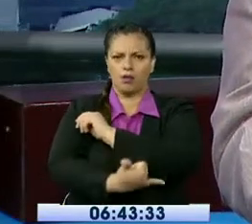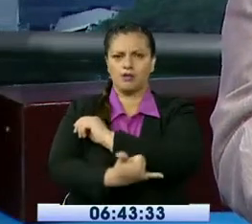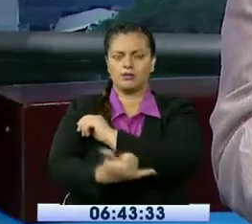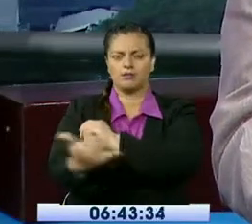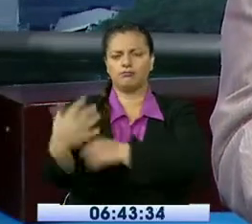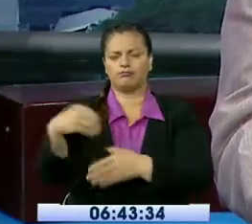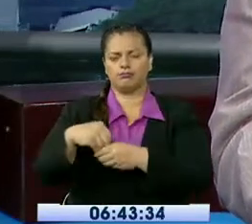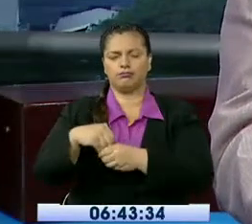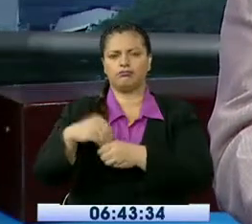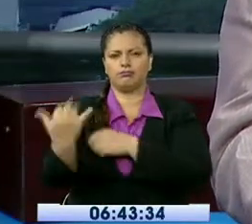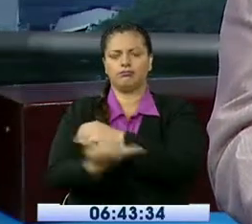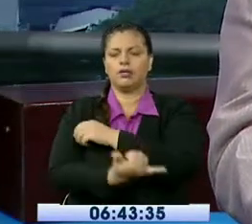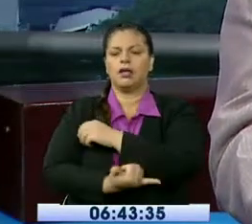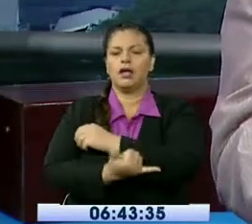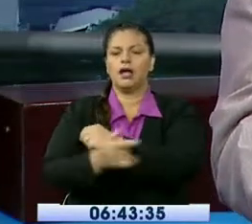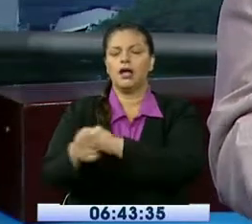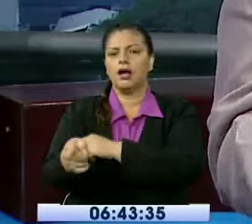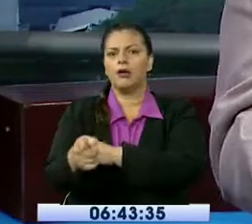suburbio de Guayaquil.